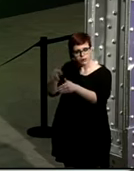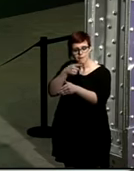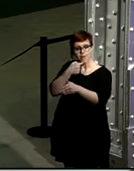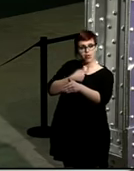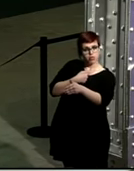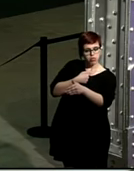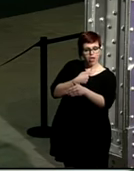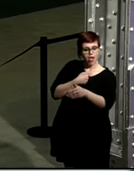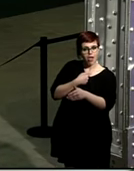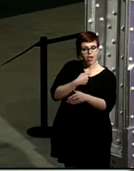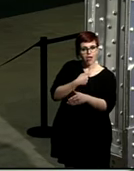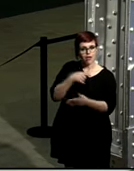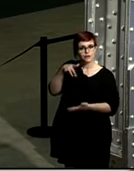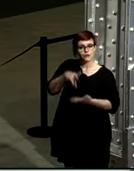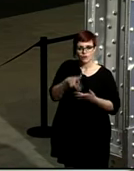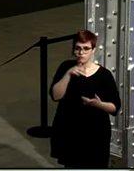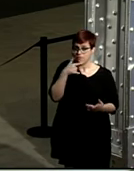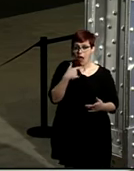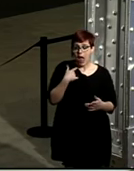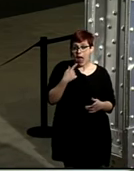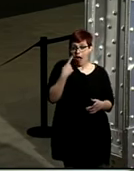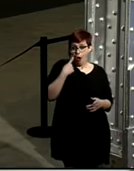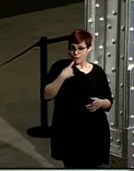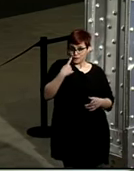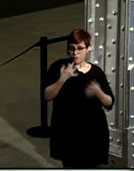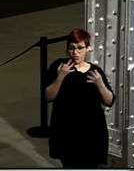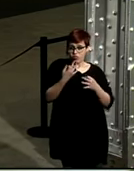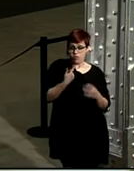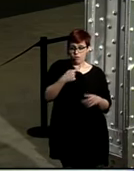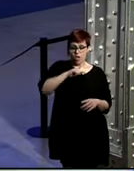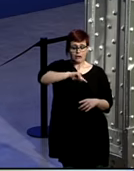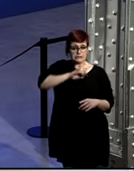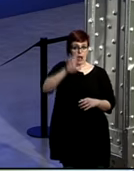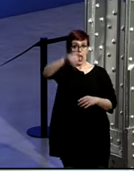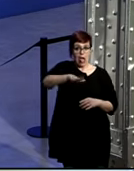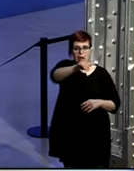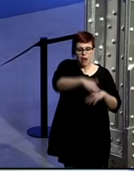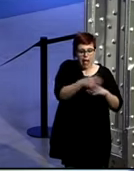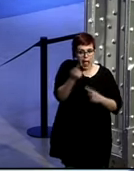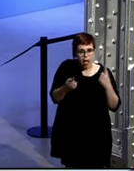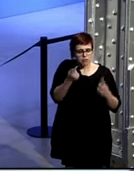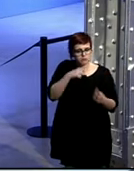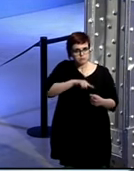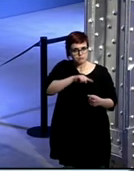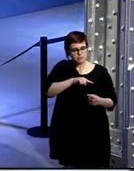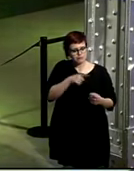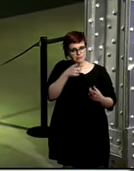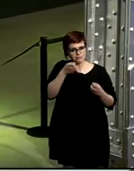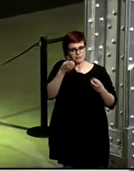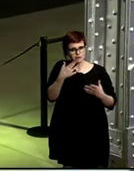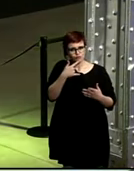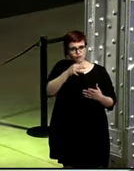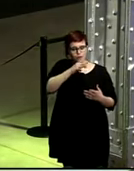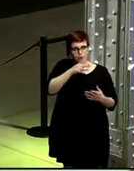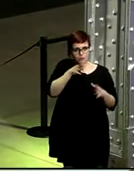que empezara a acostumbrarme a la montaña rusa, y es que es verdad, es una montaña rusa, todavía no digiero, pero sí es